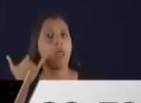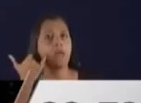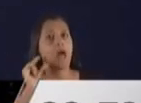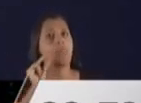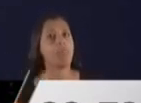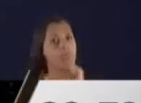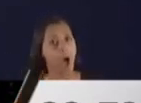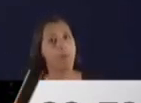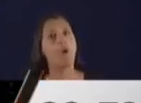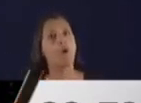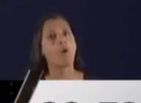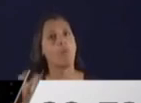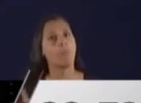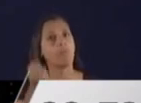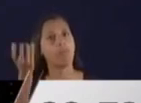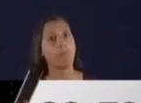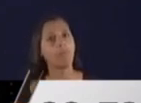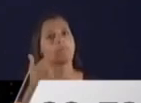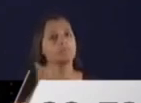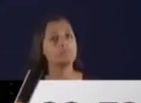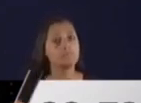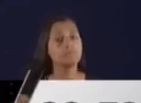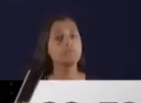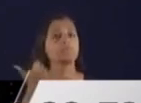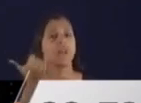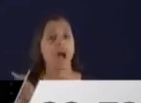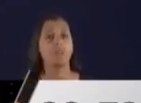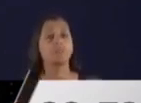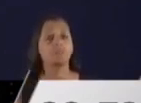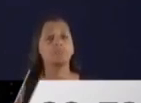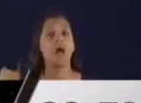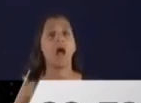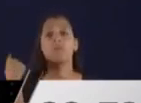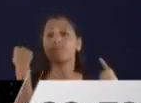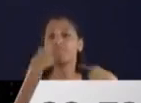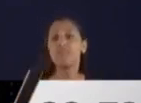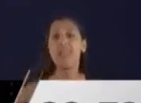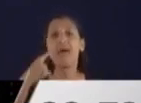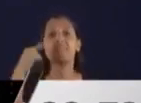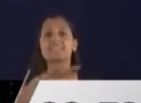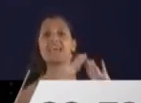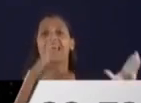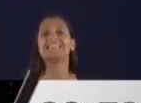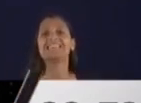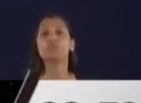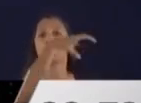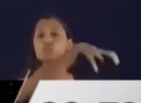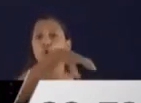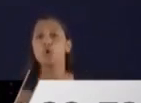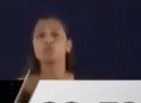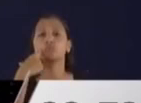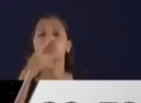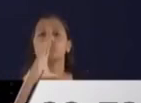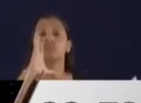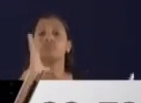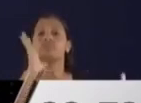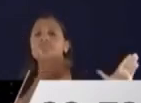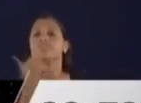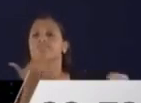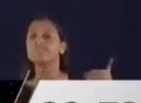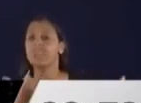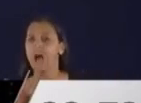pasos para avanzar en el desmantelamiento de diferentes institutos que efectivamente no